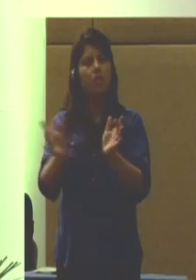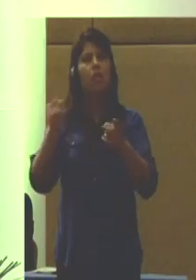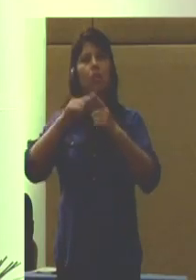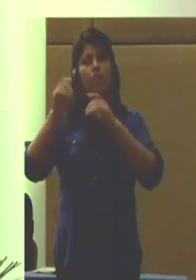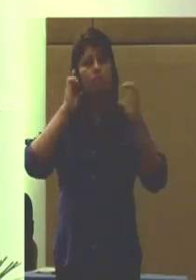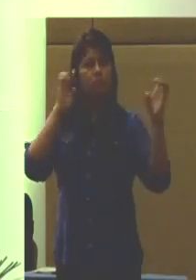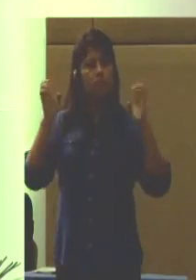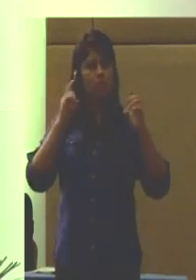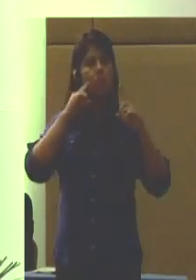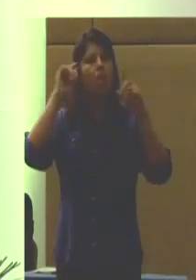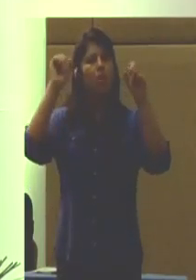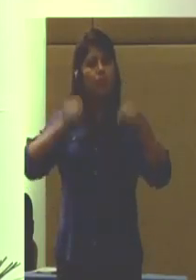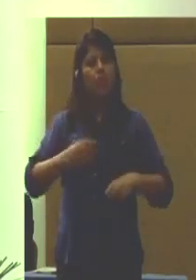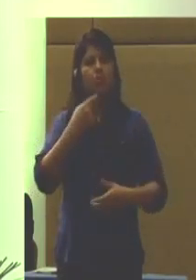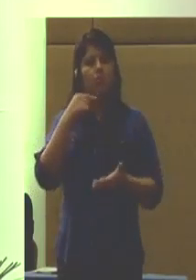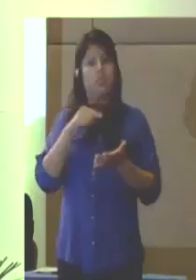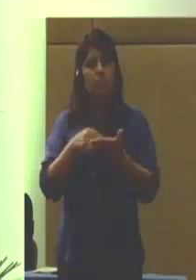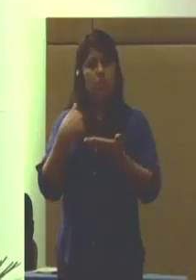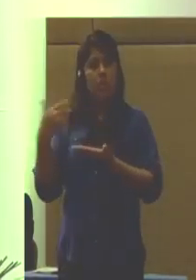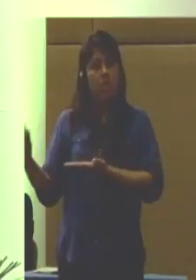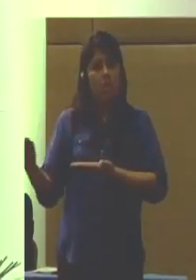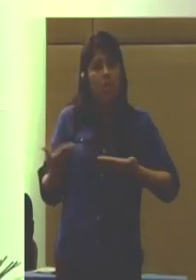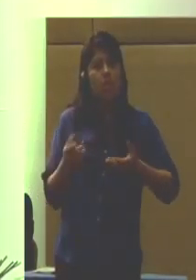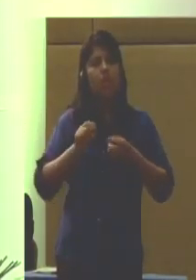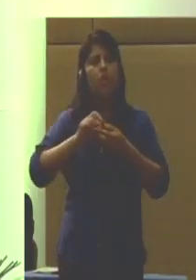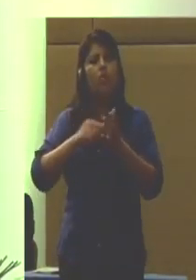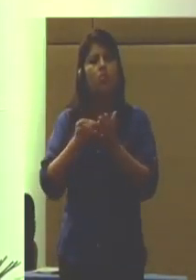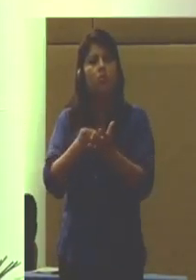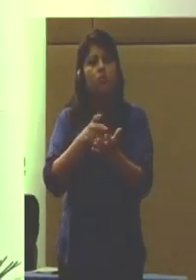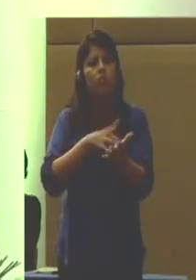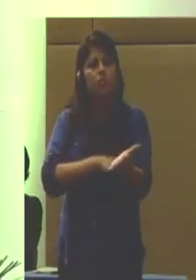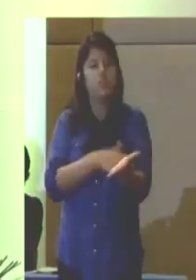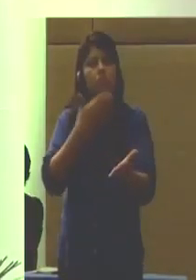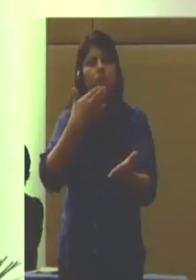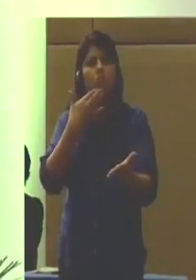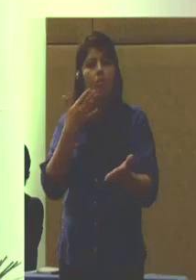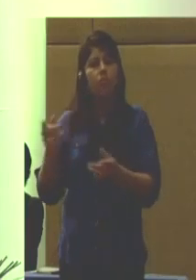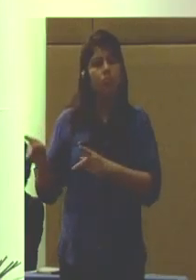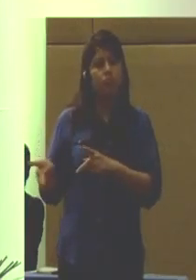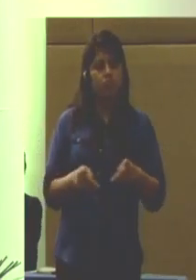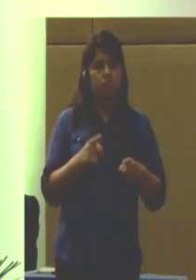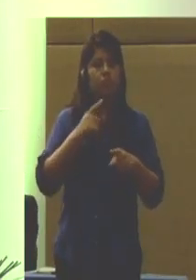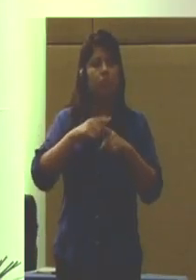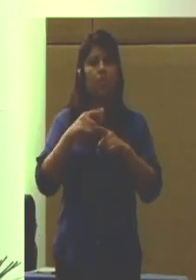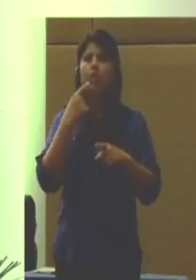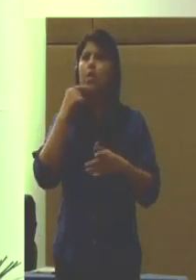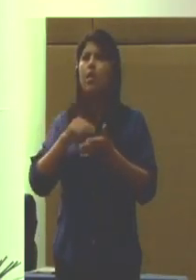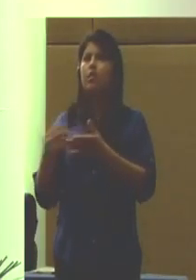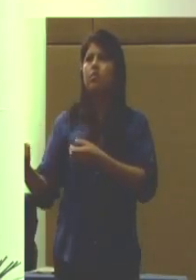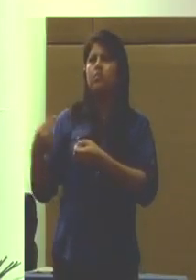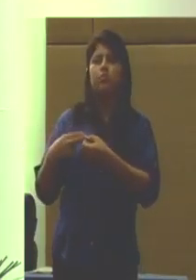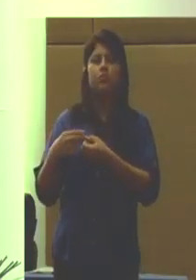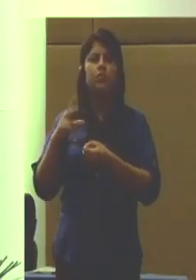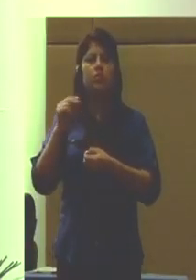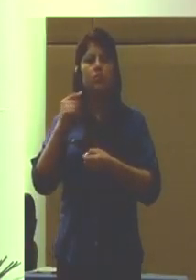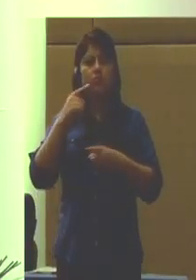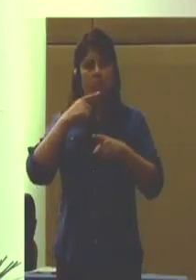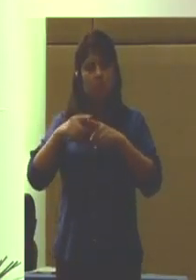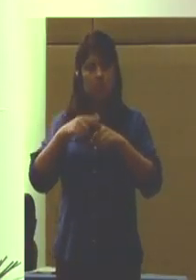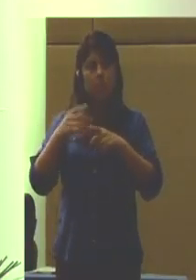esta metodología que estamos presentando es una propuesta, no es que todo el mundo se tenga que meter a ella. A partir de las amenazas y